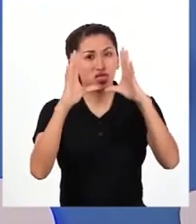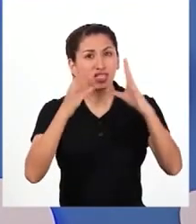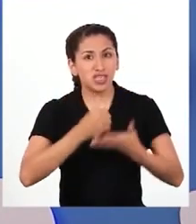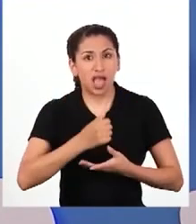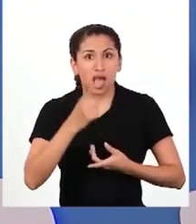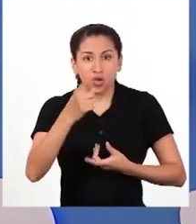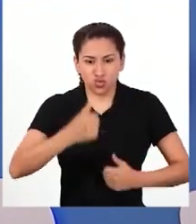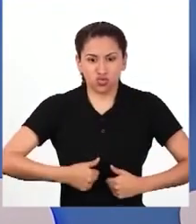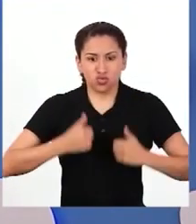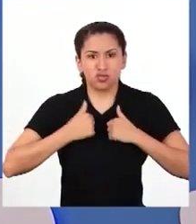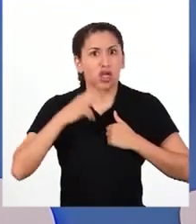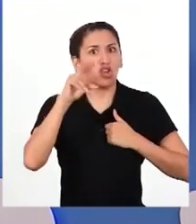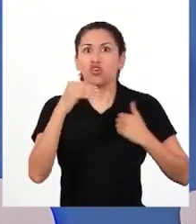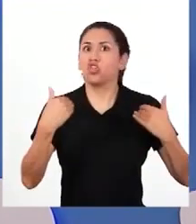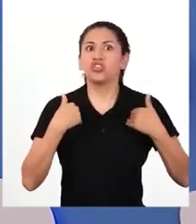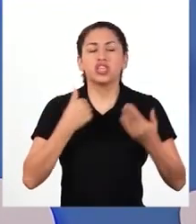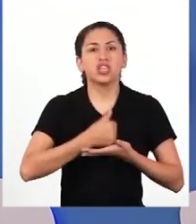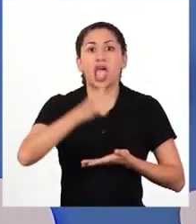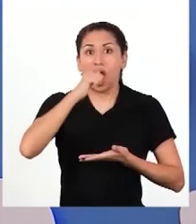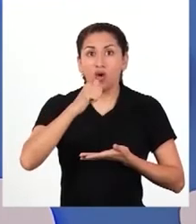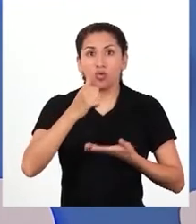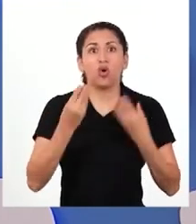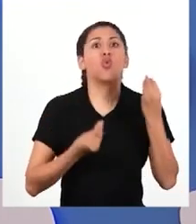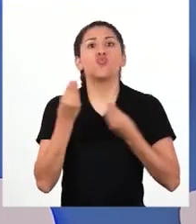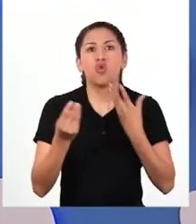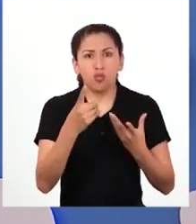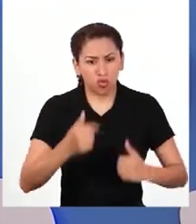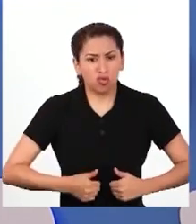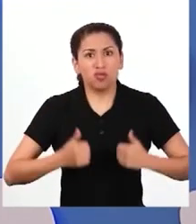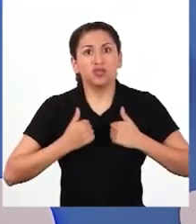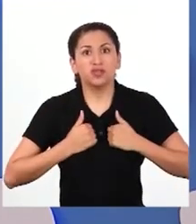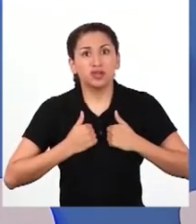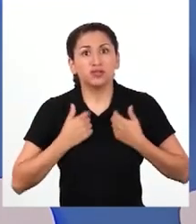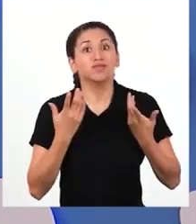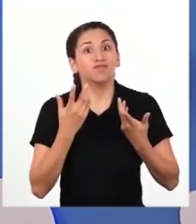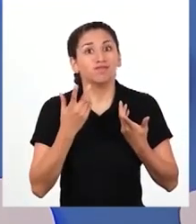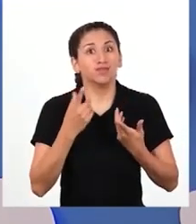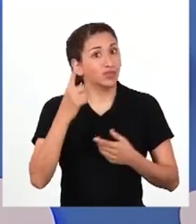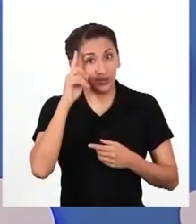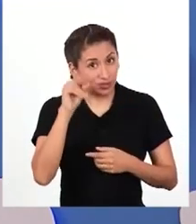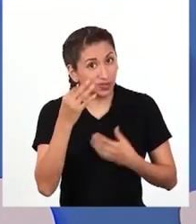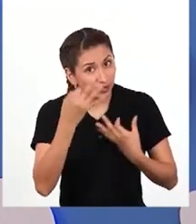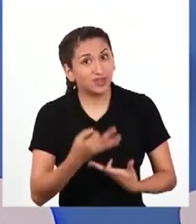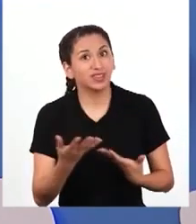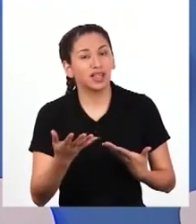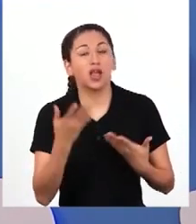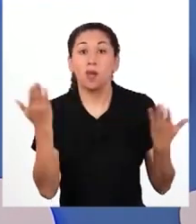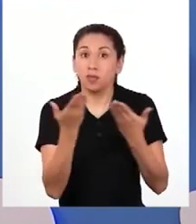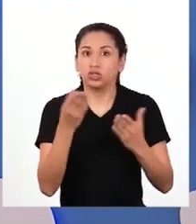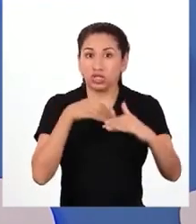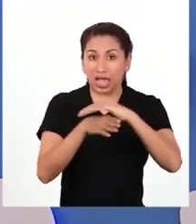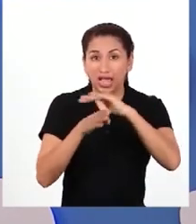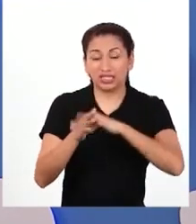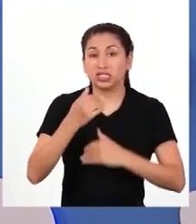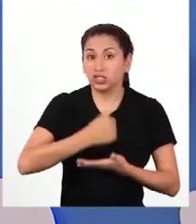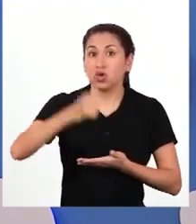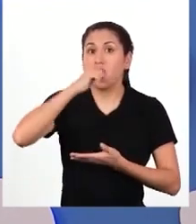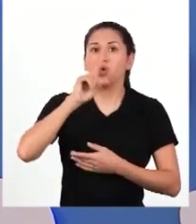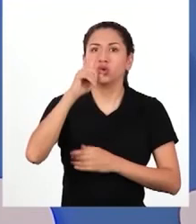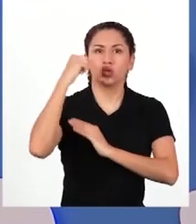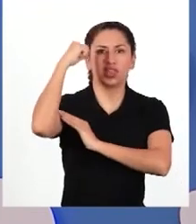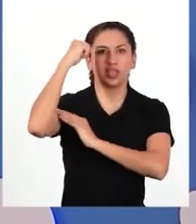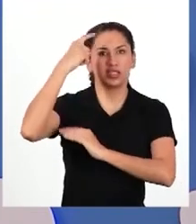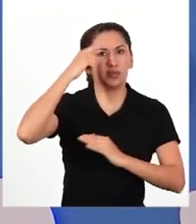agua? ¿Podrías vivir sin ella? No, ¿verdad? Por eso el acceso al agua potable es un derecho de